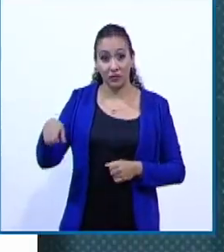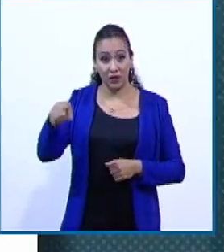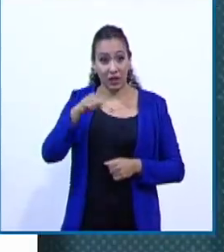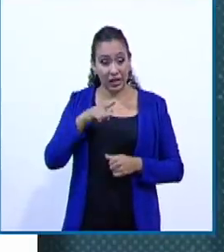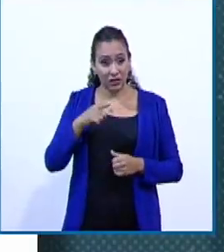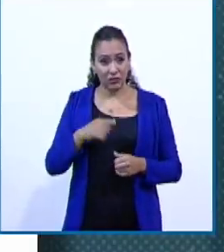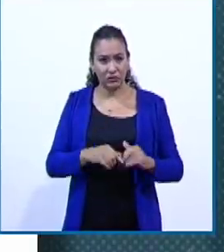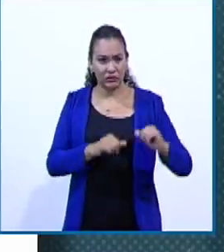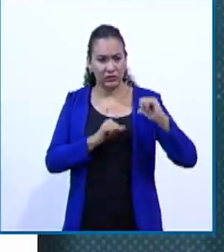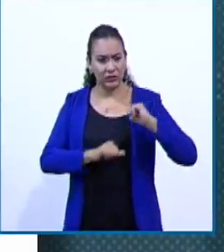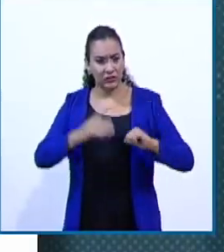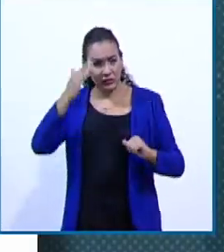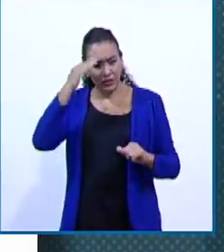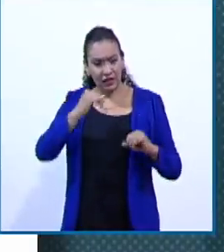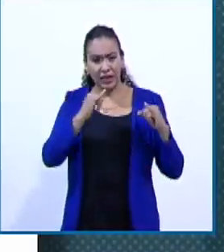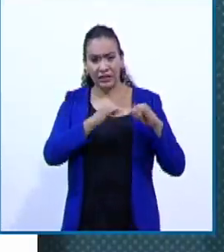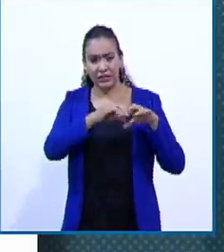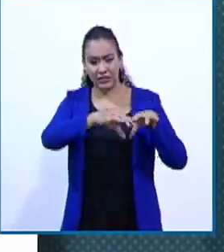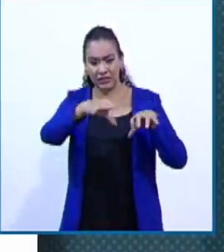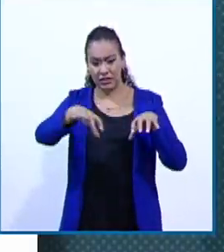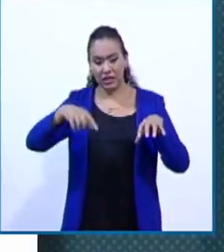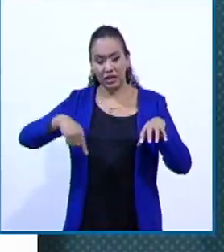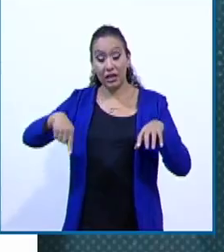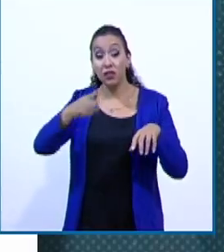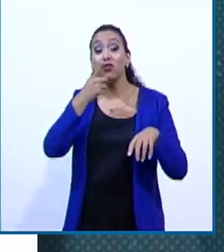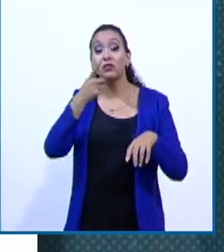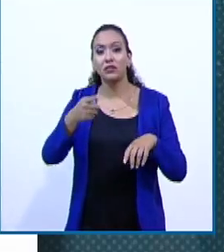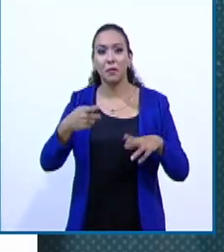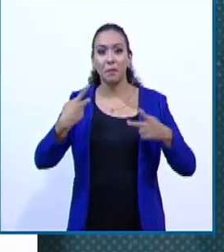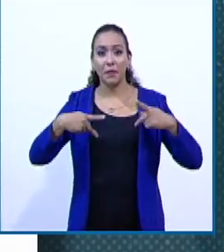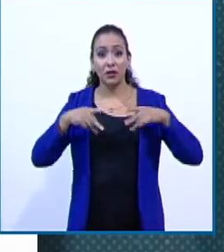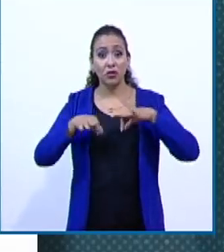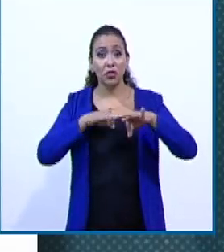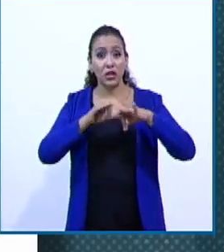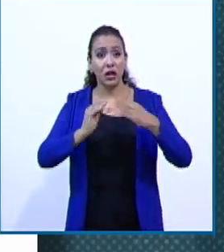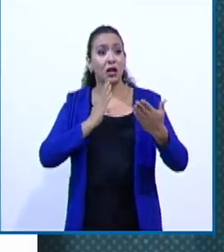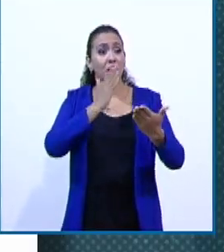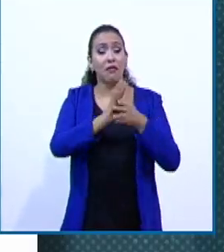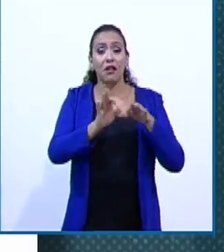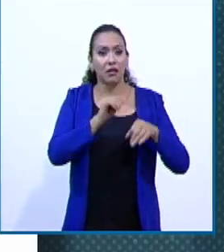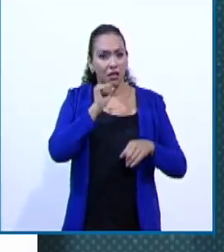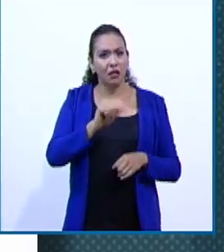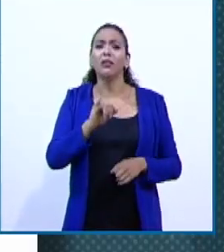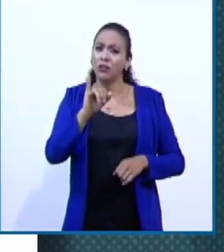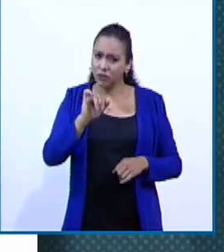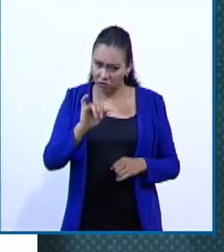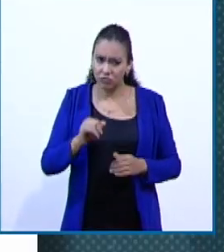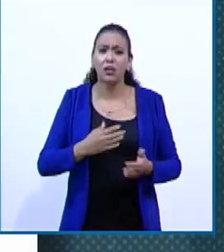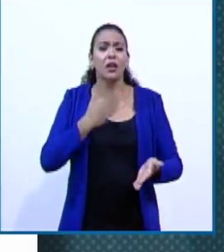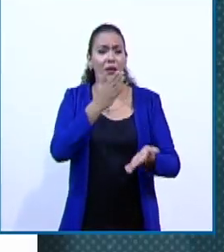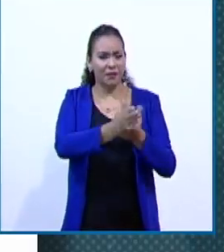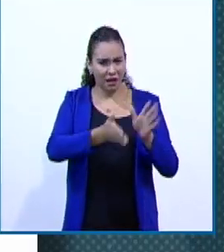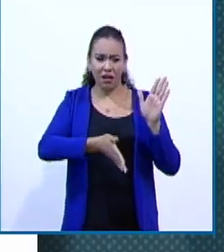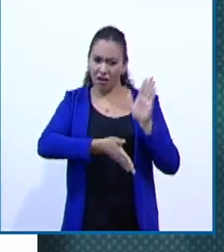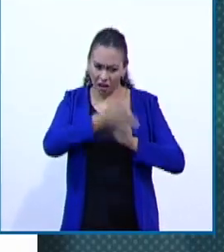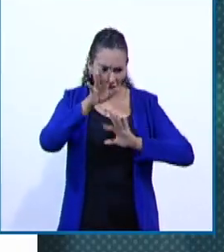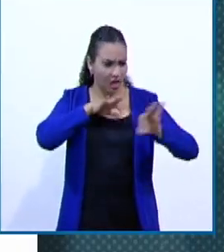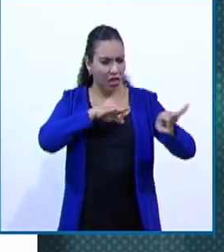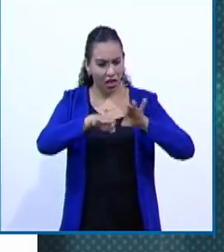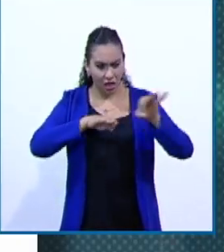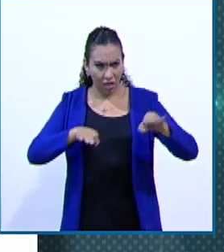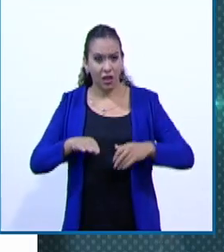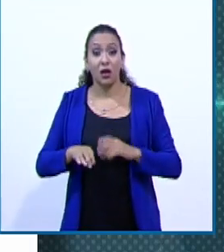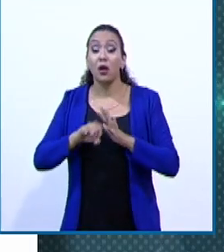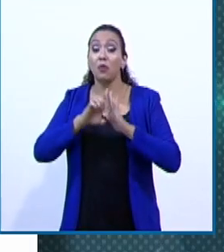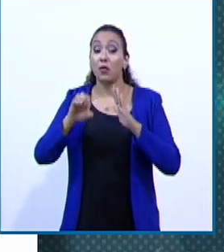órganos jurisdiccionales los que denuncian que trabajadores no acuden a laborar y ante la gravedad de los recientes acontecimientos como la